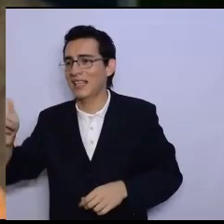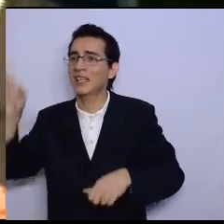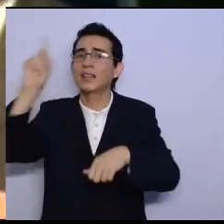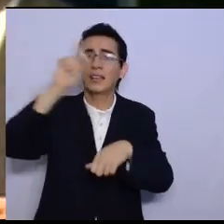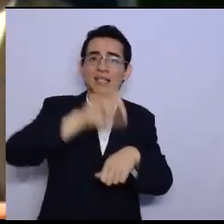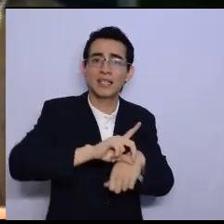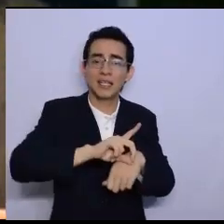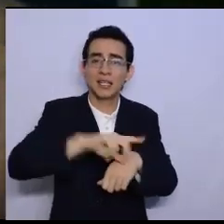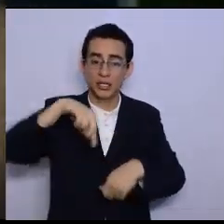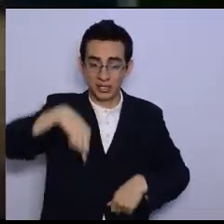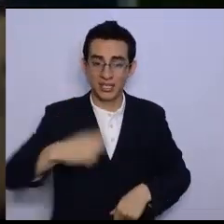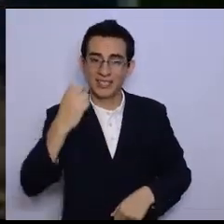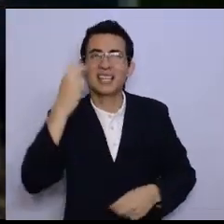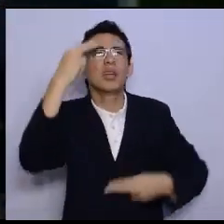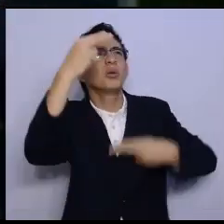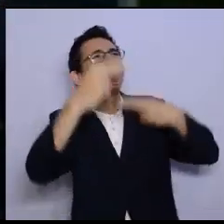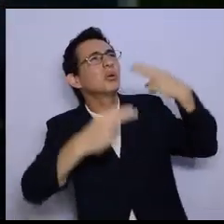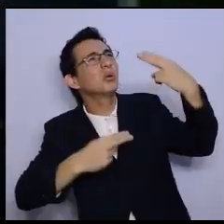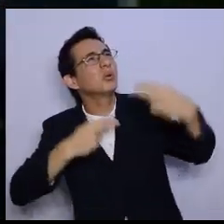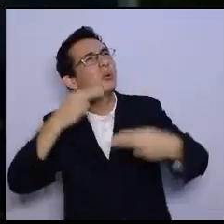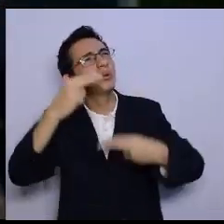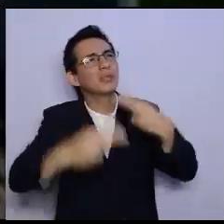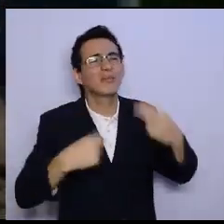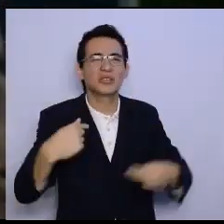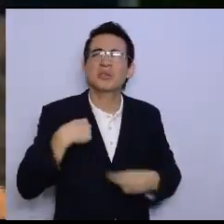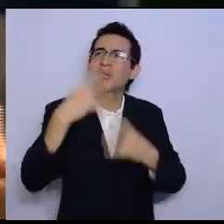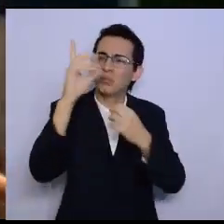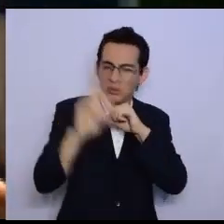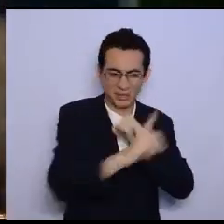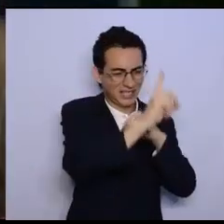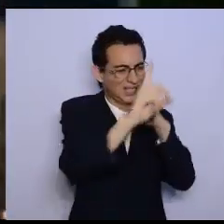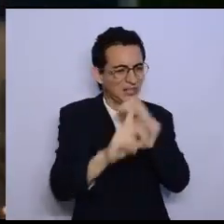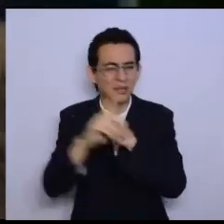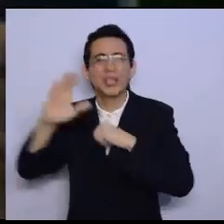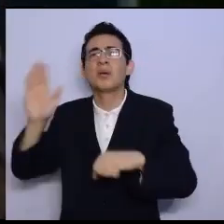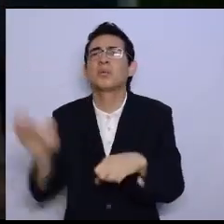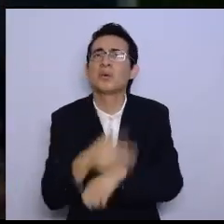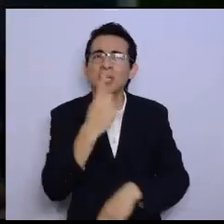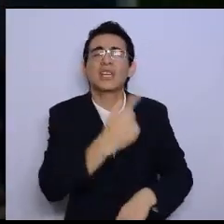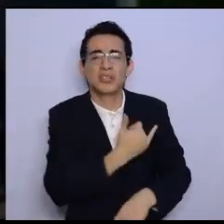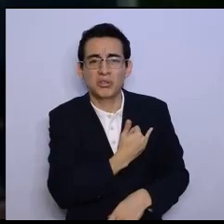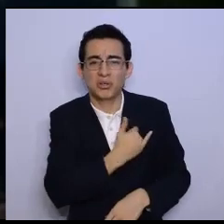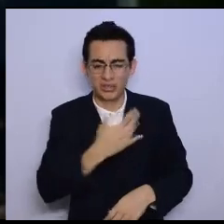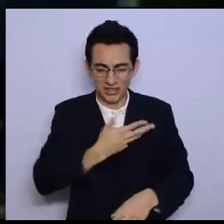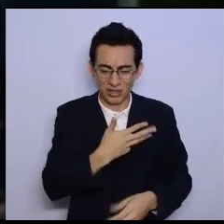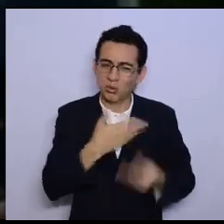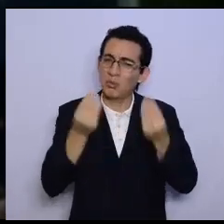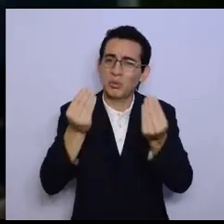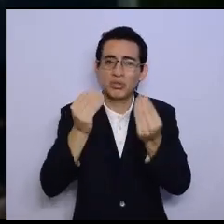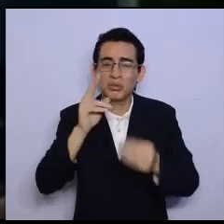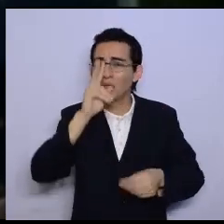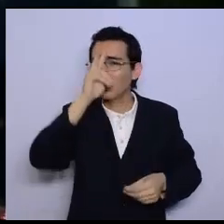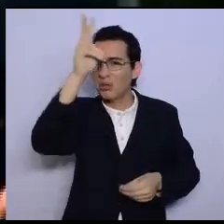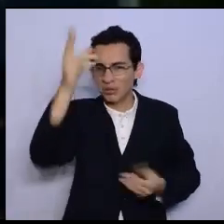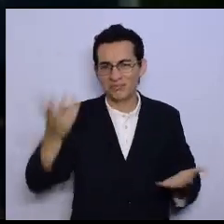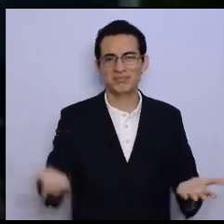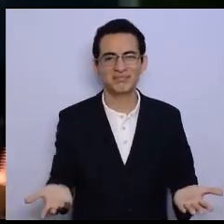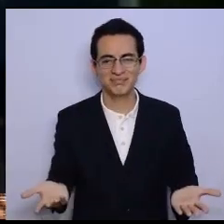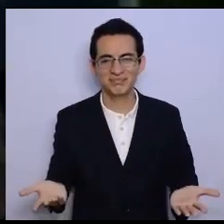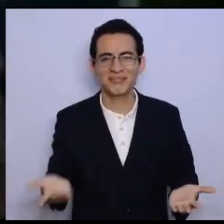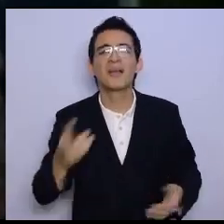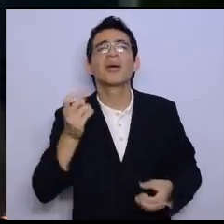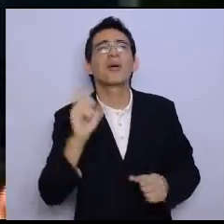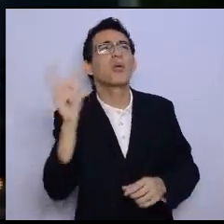oscura cubriéndome y abrazándome? ¿Por qué tengo que soportar tanto dolor en esta vida, Señor? ¿Cuándo